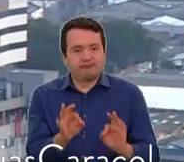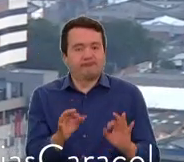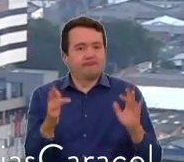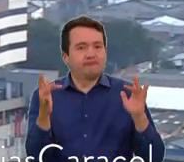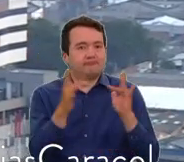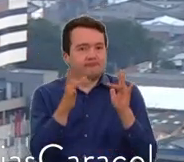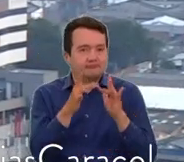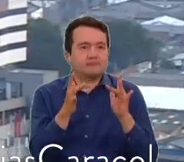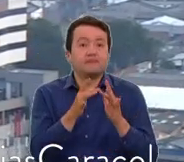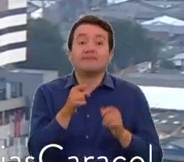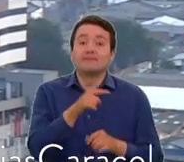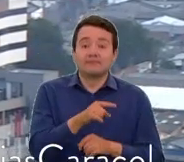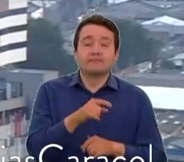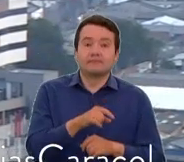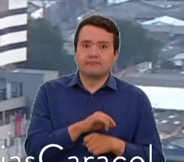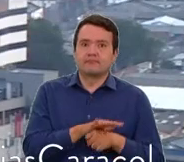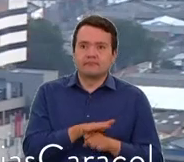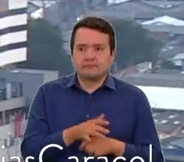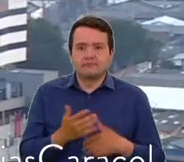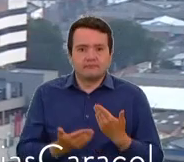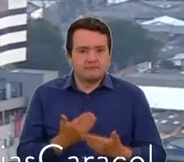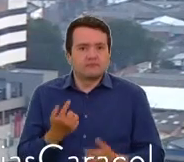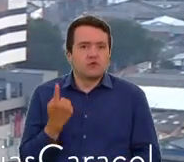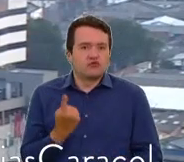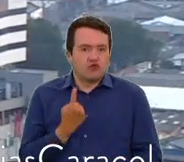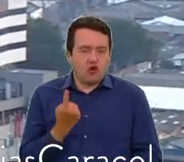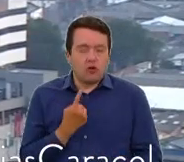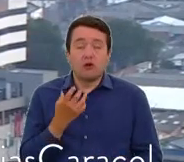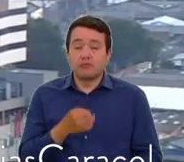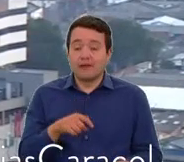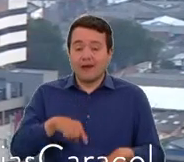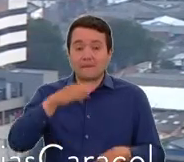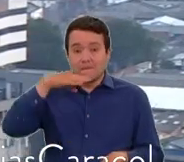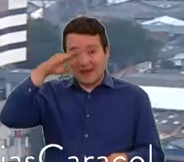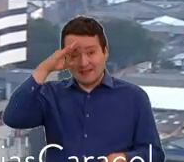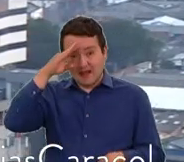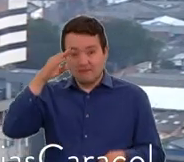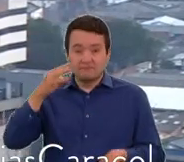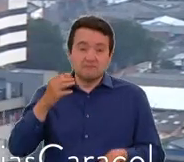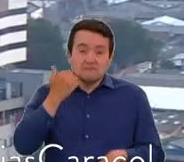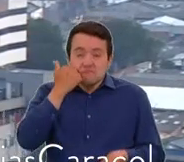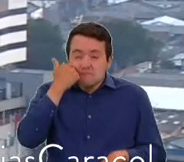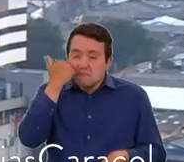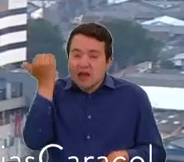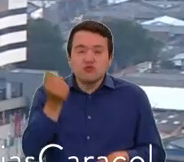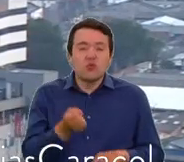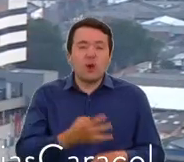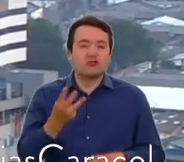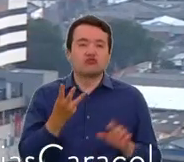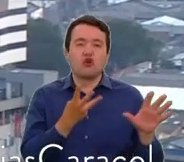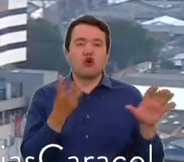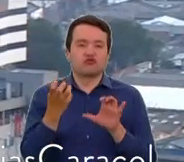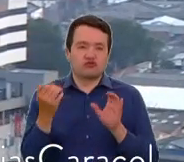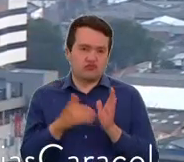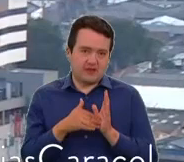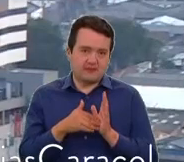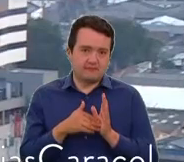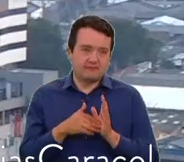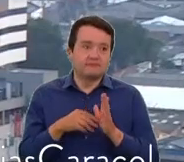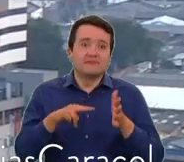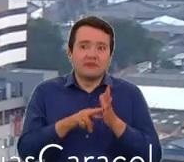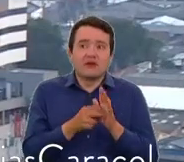cerca de 800 mil adultos mayores en la ciudad de Medellín quienes también necesitan de compañía y amor para